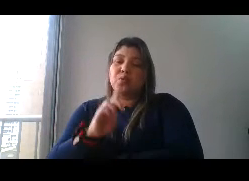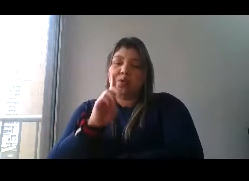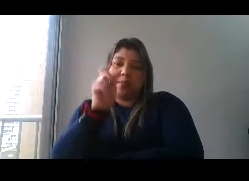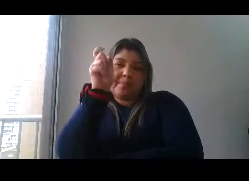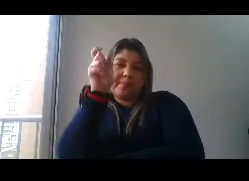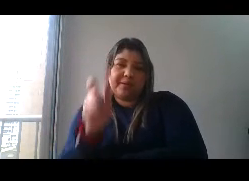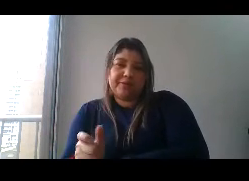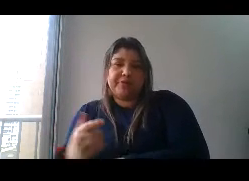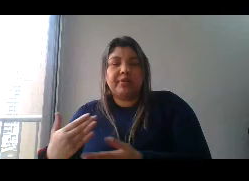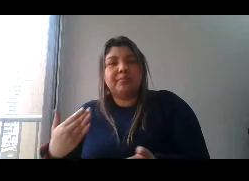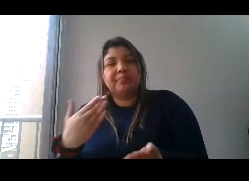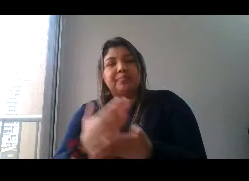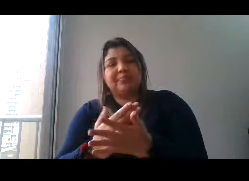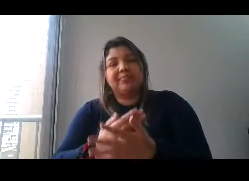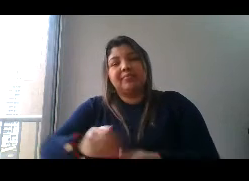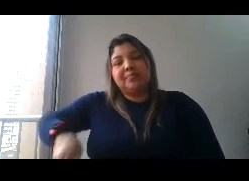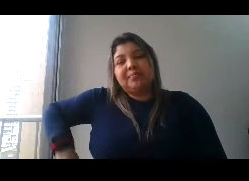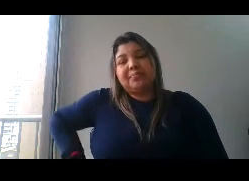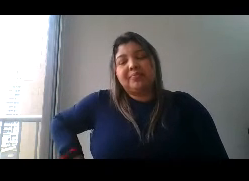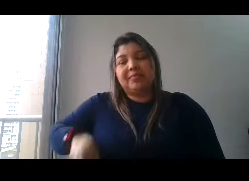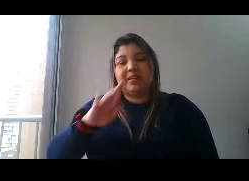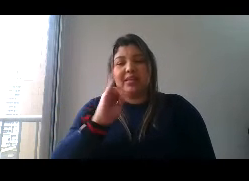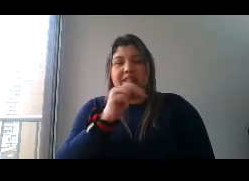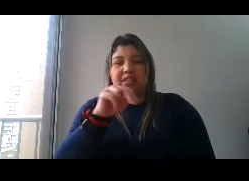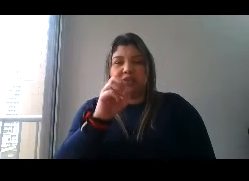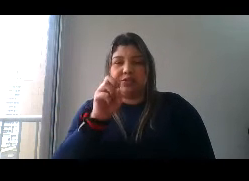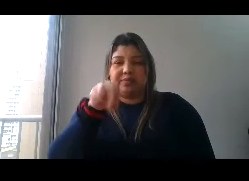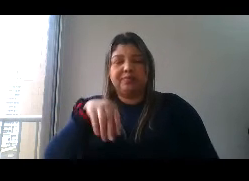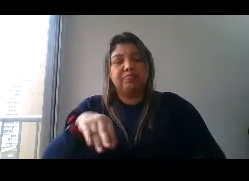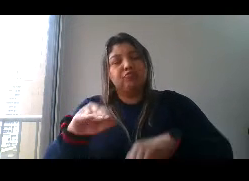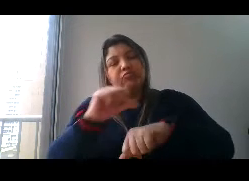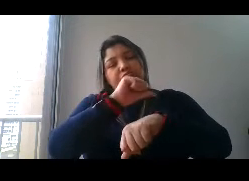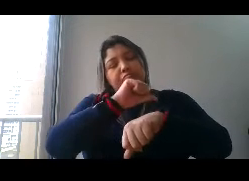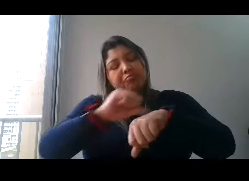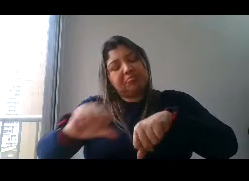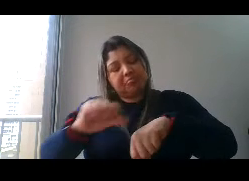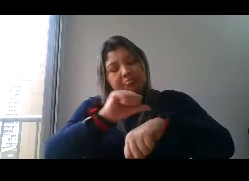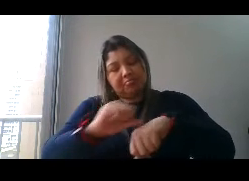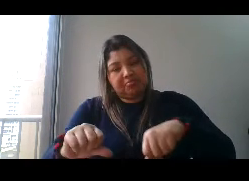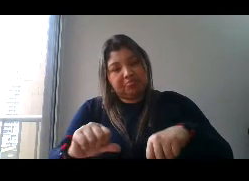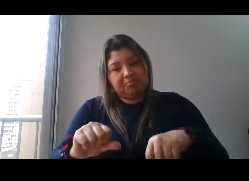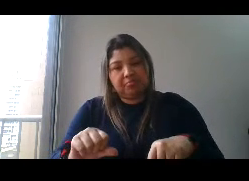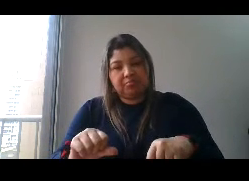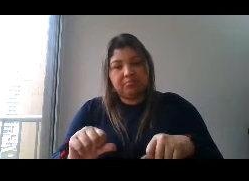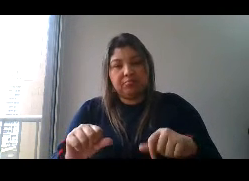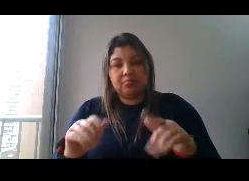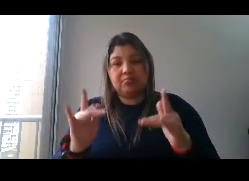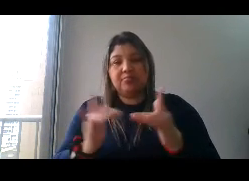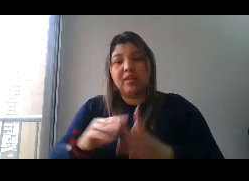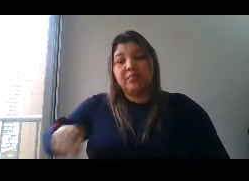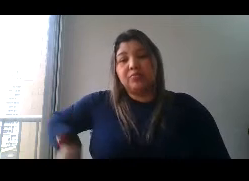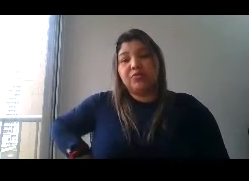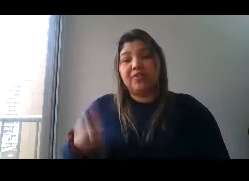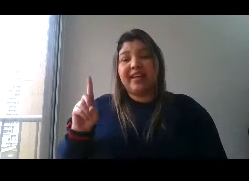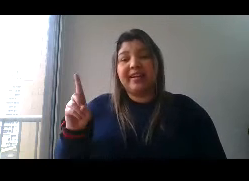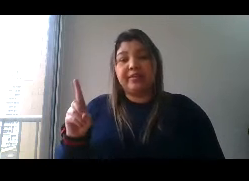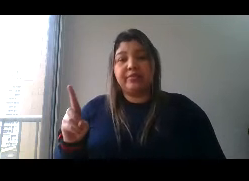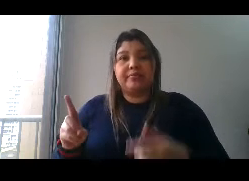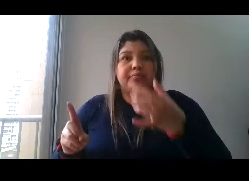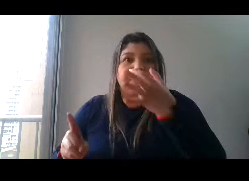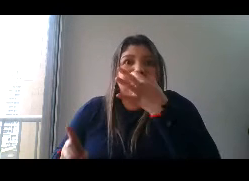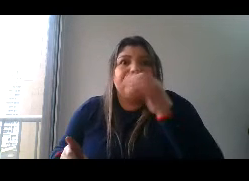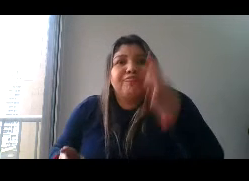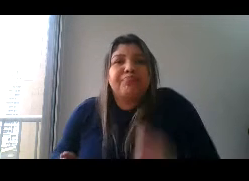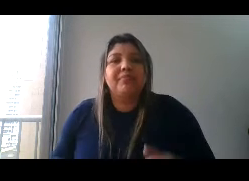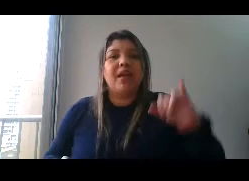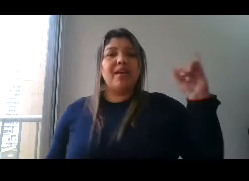para una cirugía renal. Le hicieron la cirugía renal pero en el riñón que no era. Entonces miren